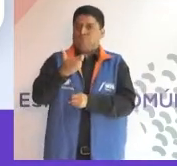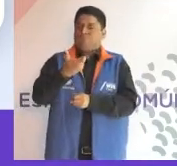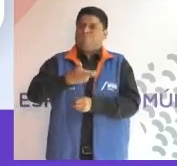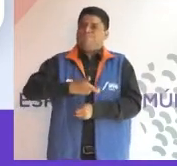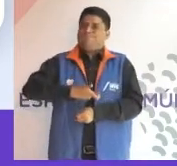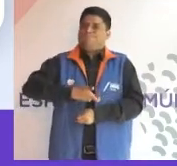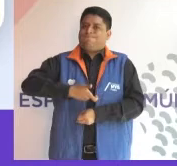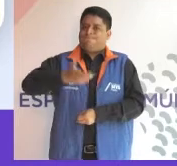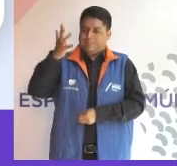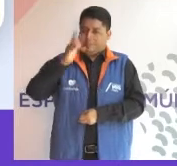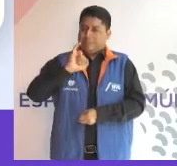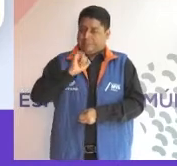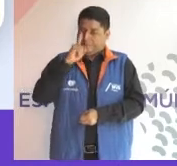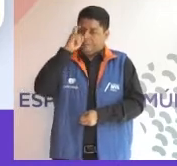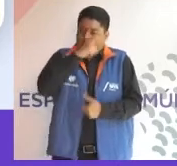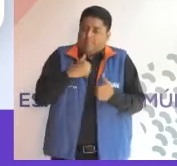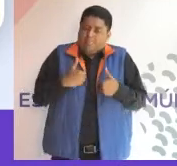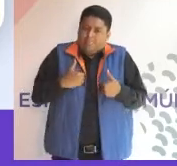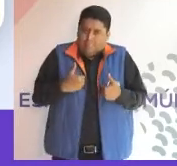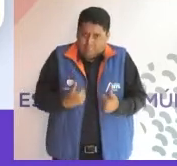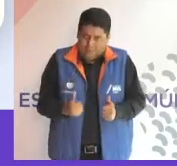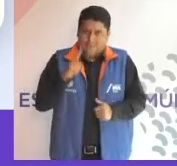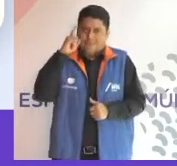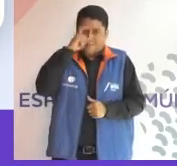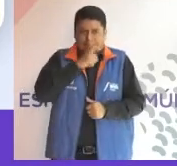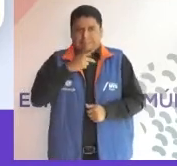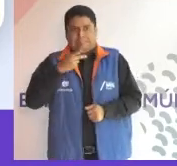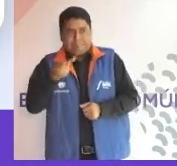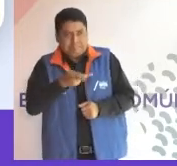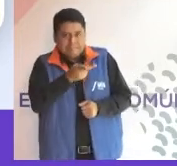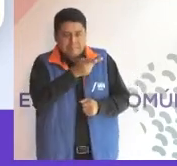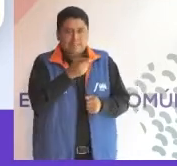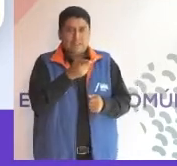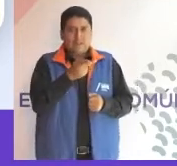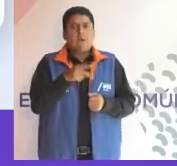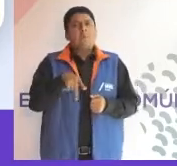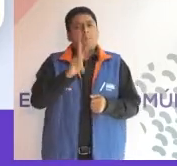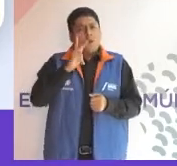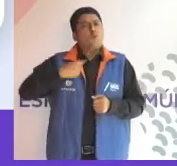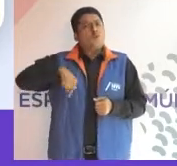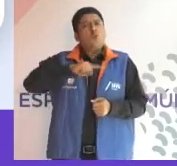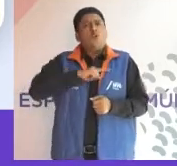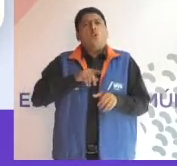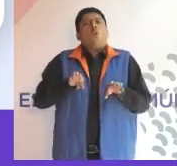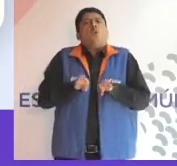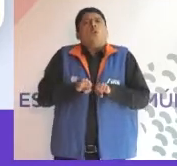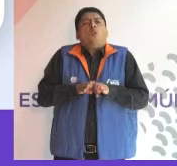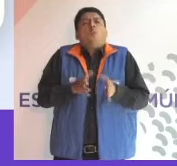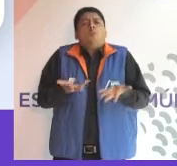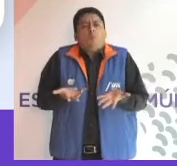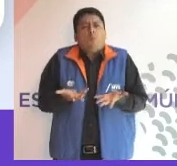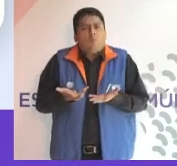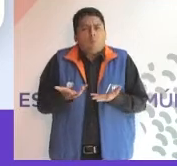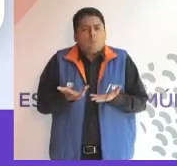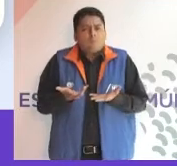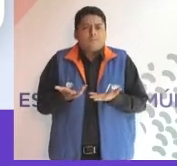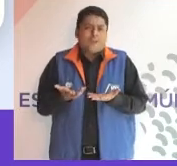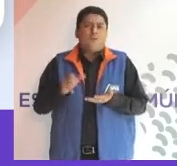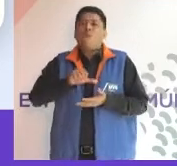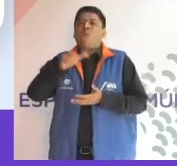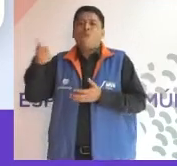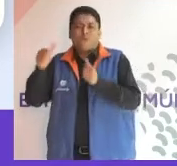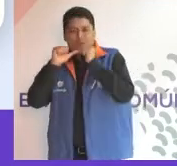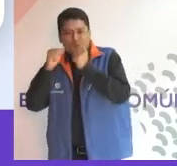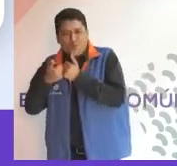nos ha apoyado mucho es la generación de alianzas justamente en esta medición